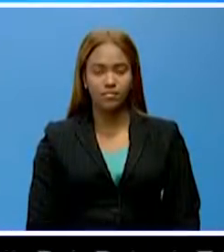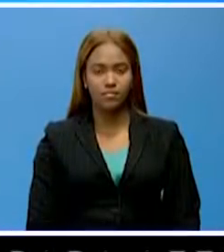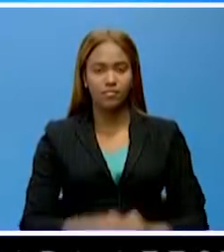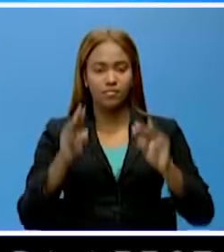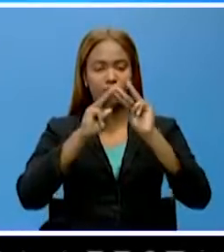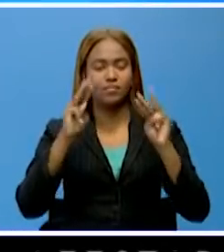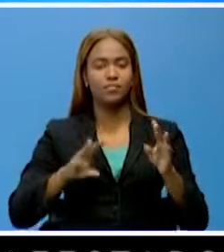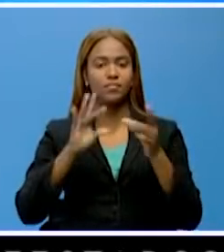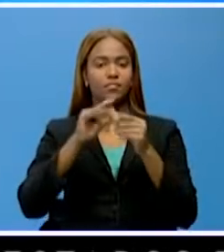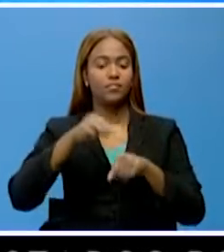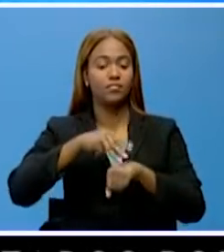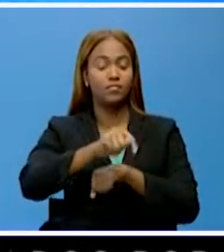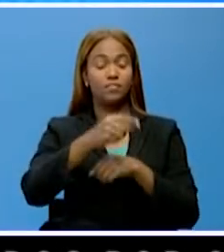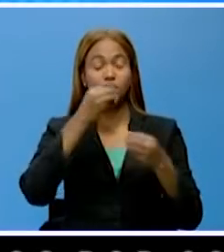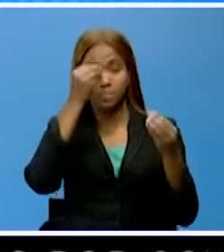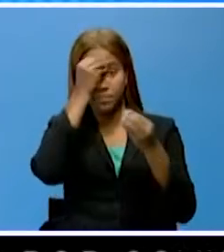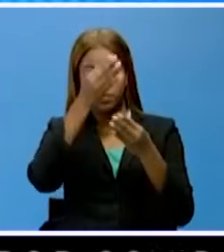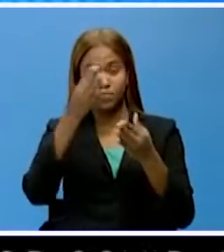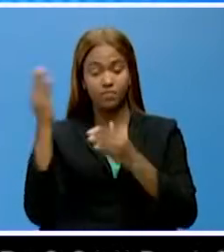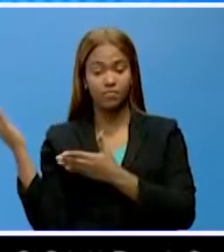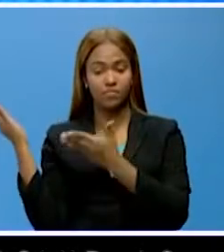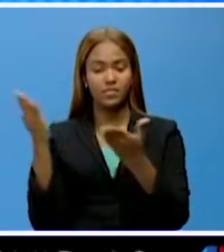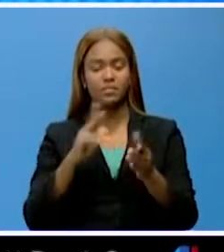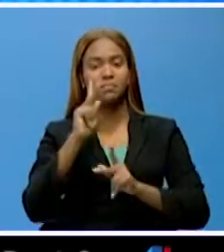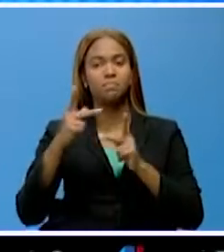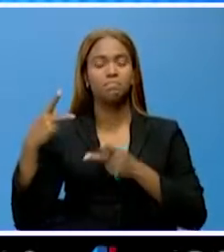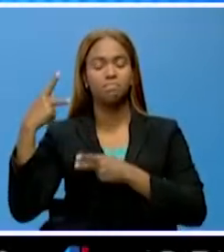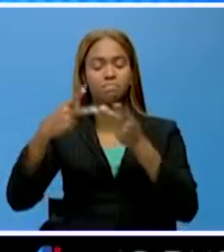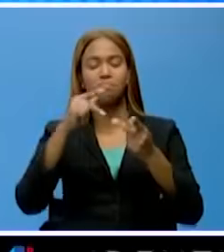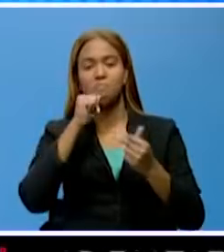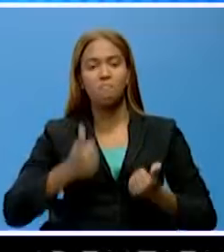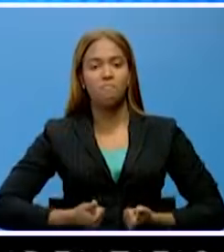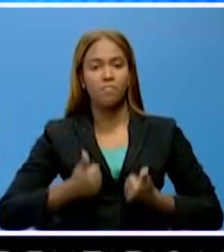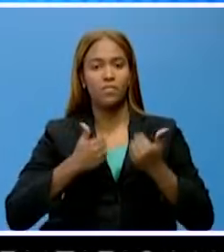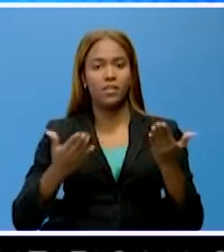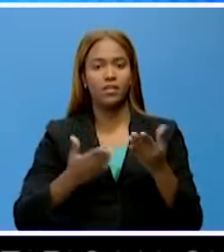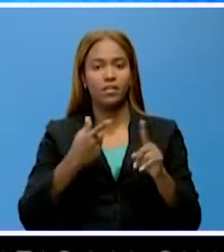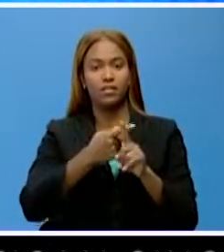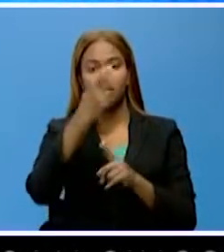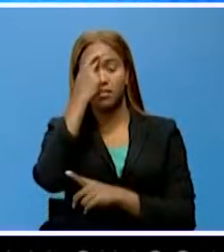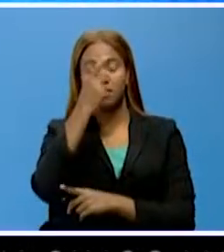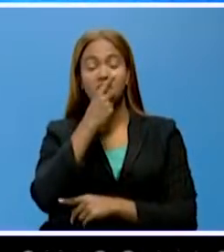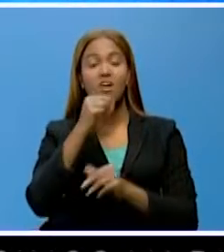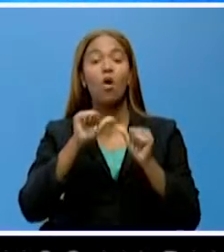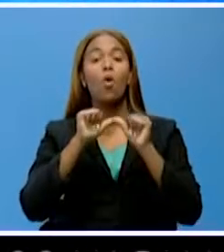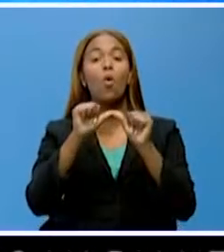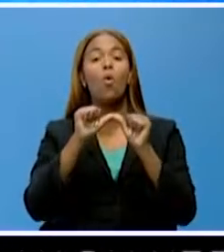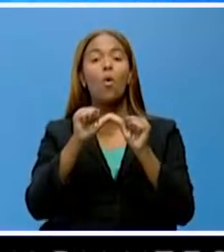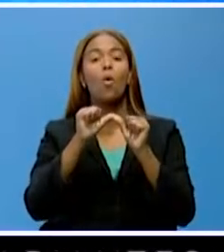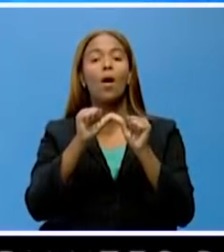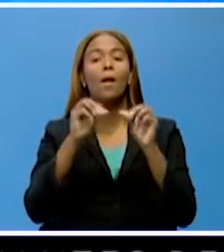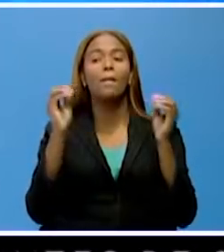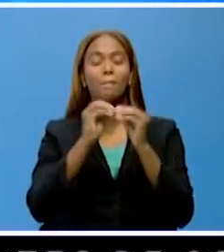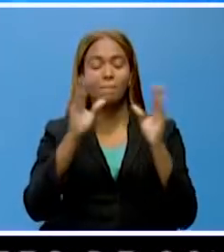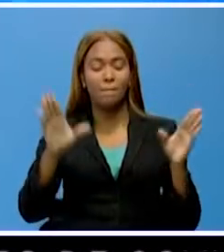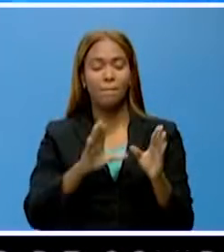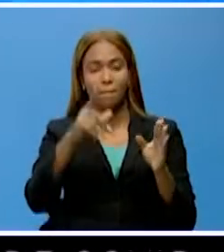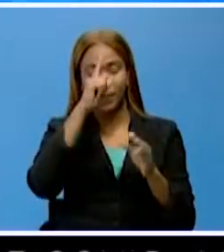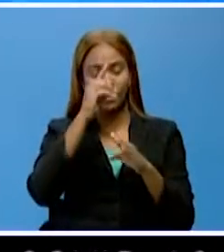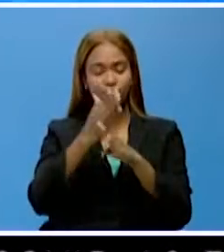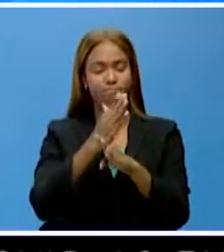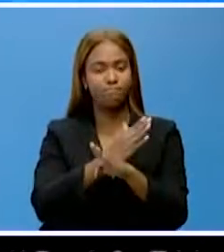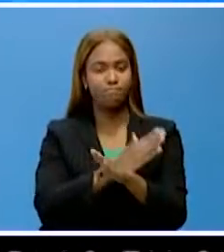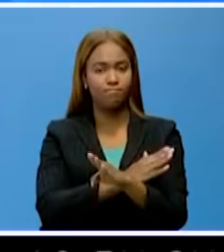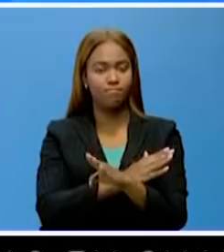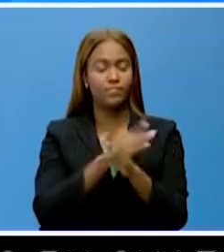El Ministerio de Turismo informó que la llegada de visitantes no residentes al país pues continúa con una tendencia hacia la recuperación y que